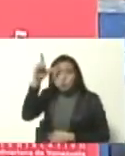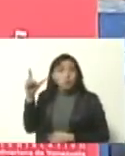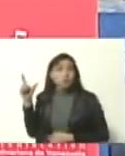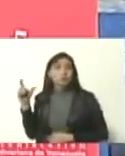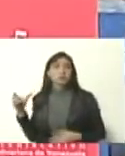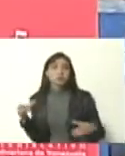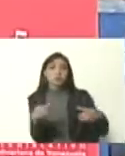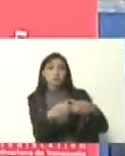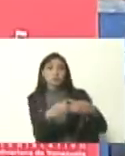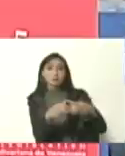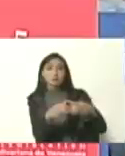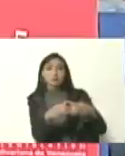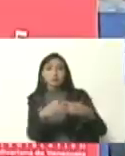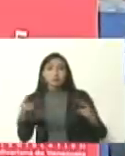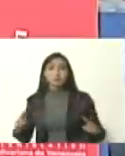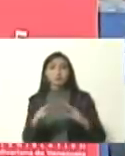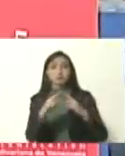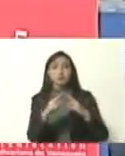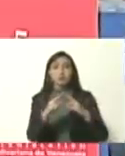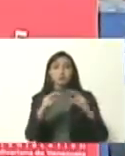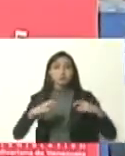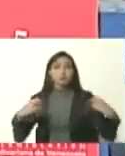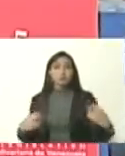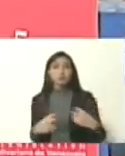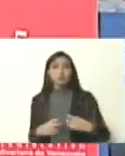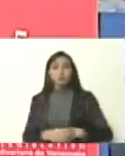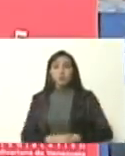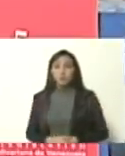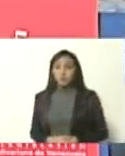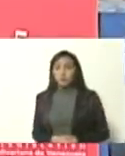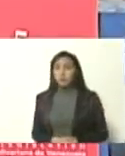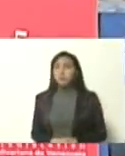planes, Iván Duque, junto con él.